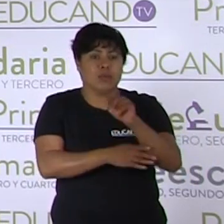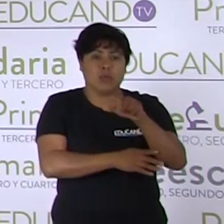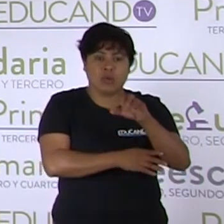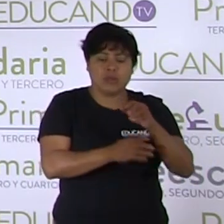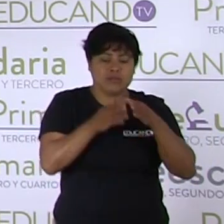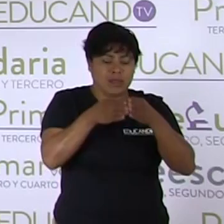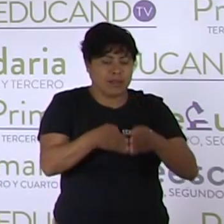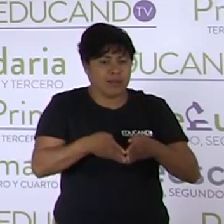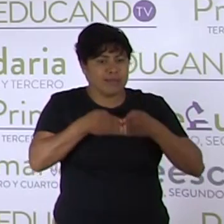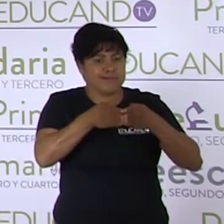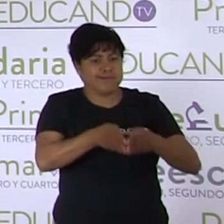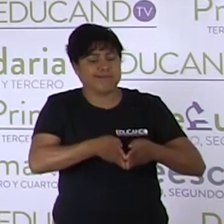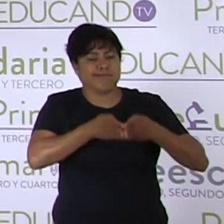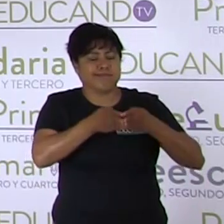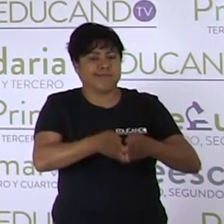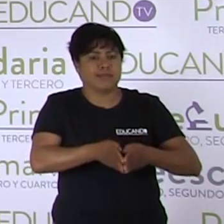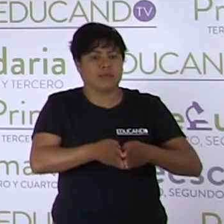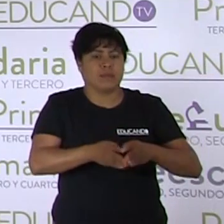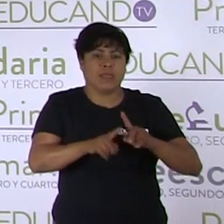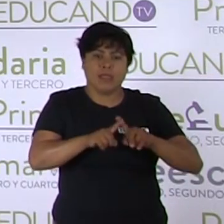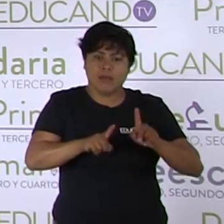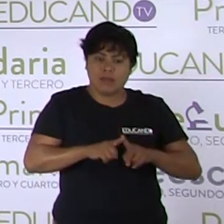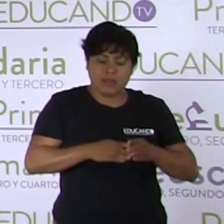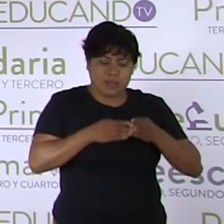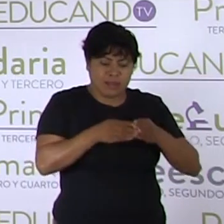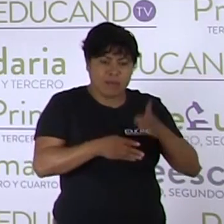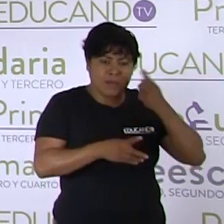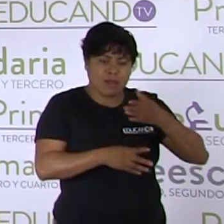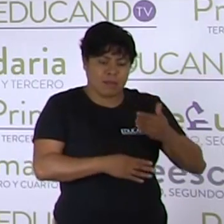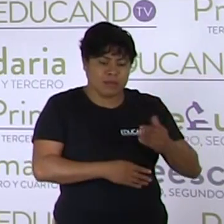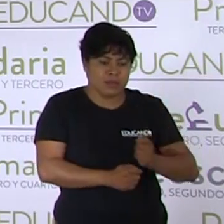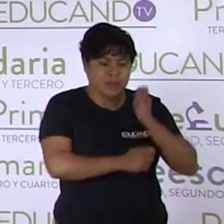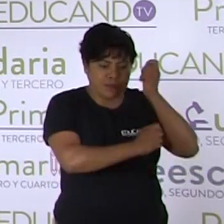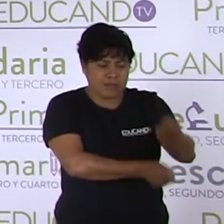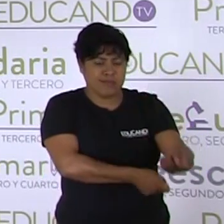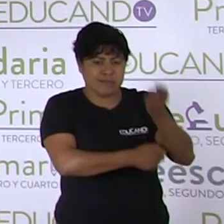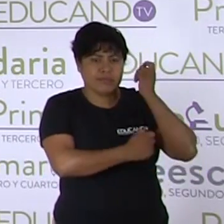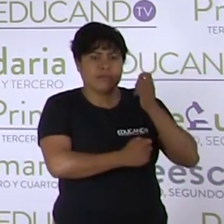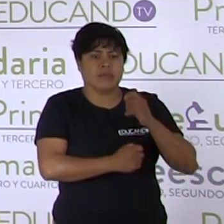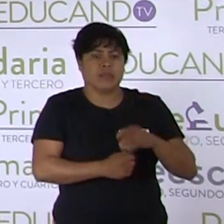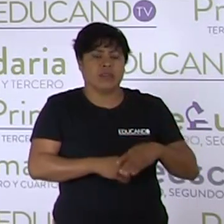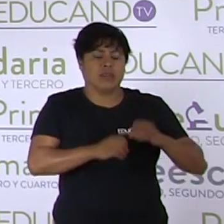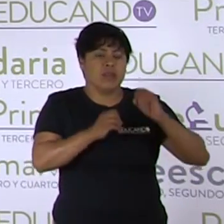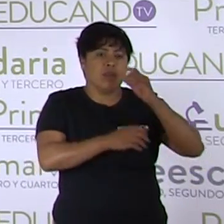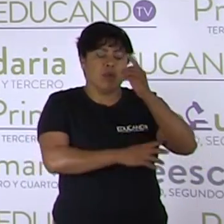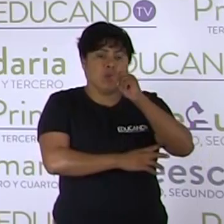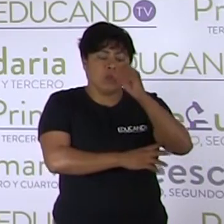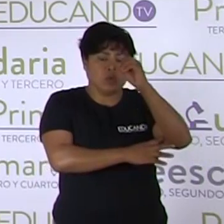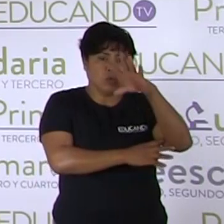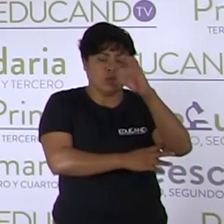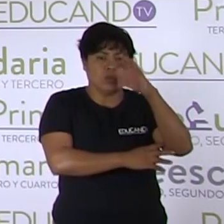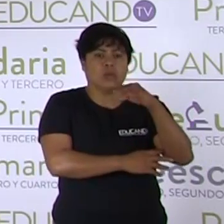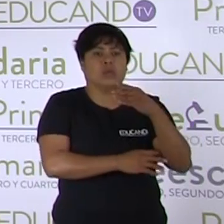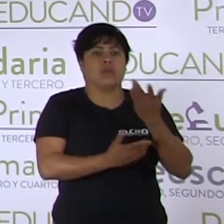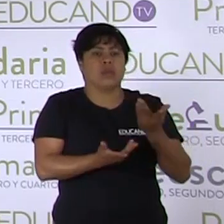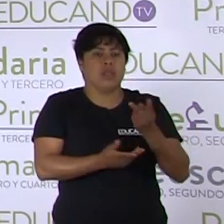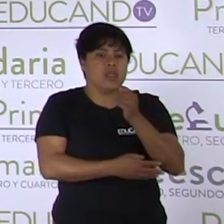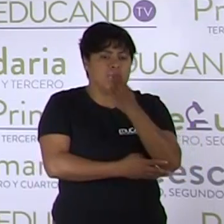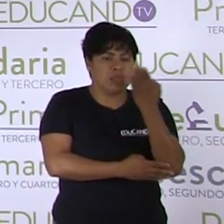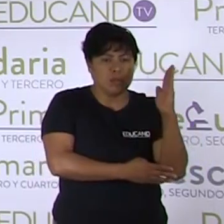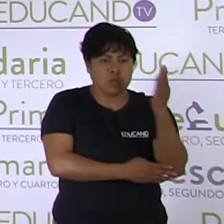buques, cisternas, muelles de pescadores, faros que parpadean, tiburones,